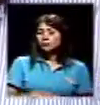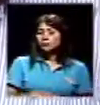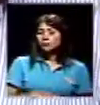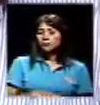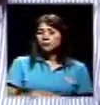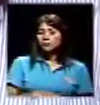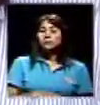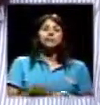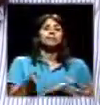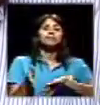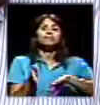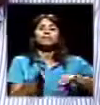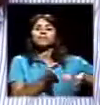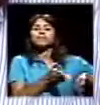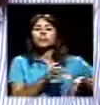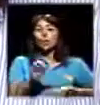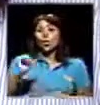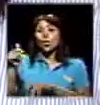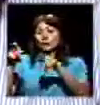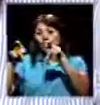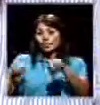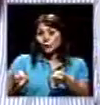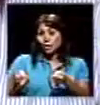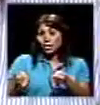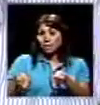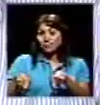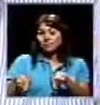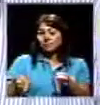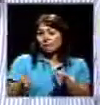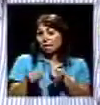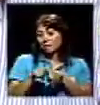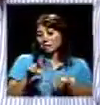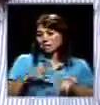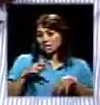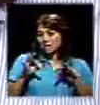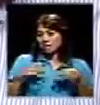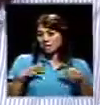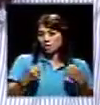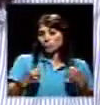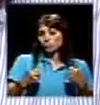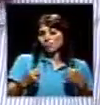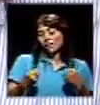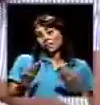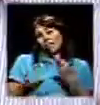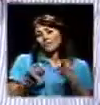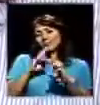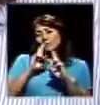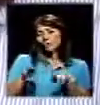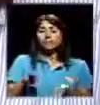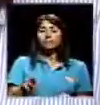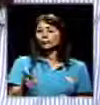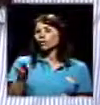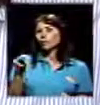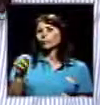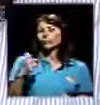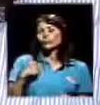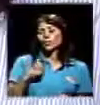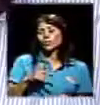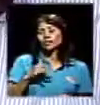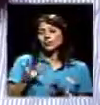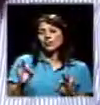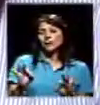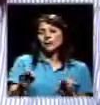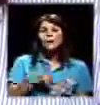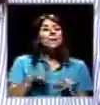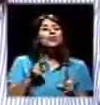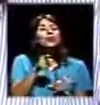Otra persona que médicamente está en las mismas condiciones podría decir, no, yo no estoy tan bien. Pero es una condición propia. Los